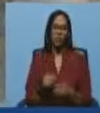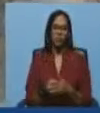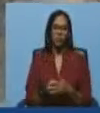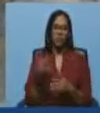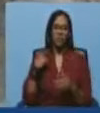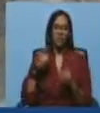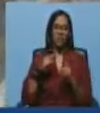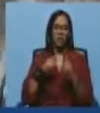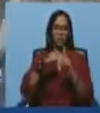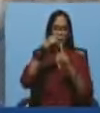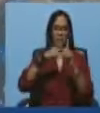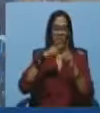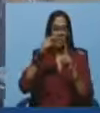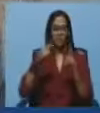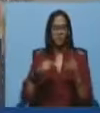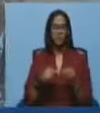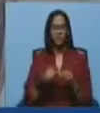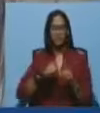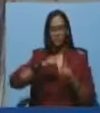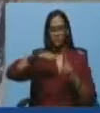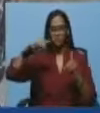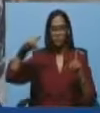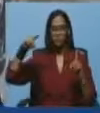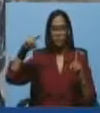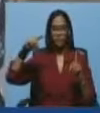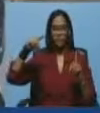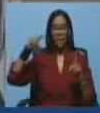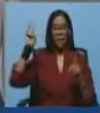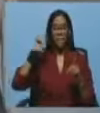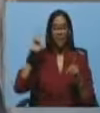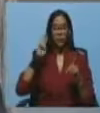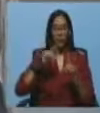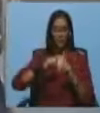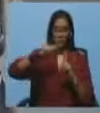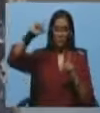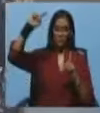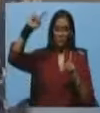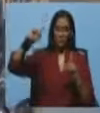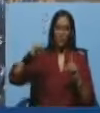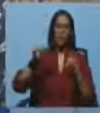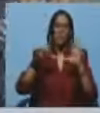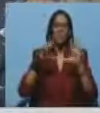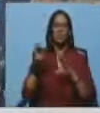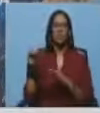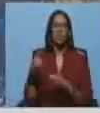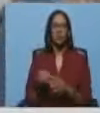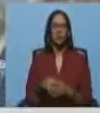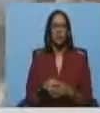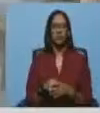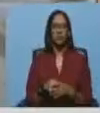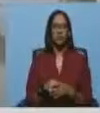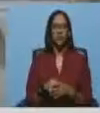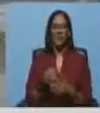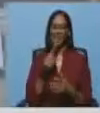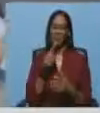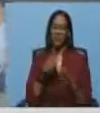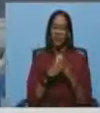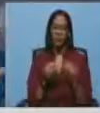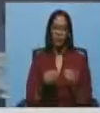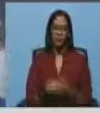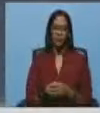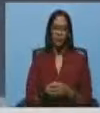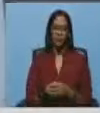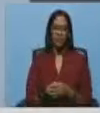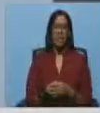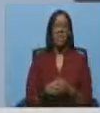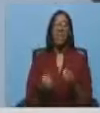unidad de medida. Uh-huh. Y el de Venezuela, en su pico más alto, fue de 700. Eso te dice todo. O sea, el mayor